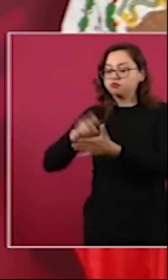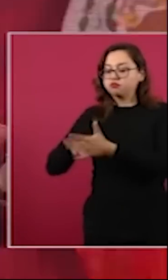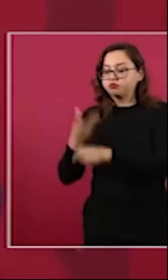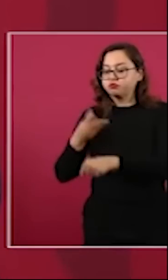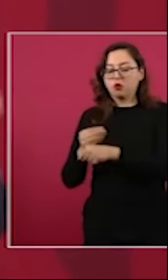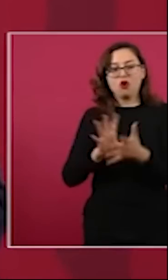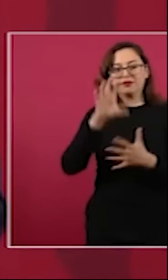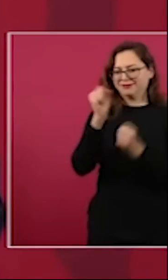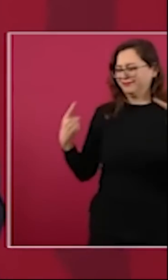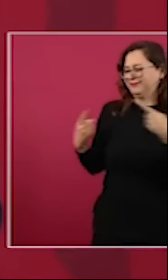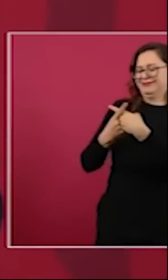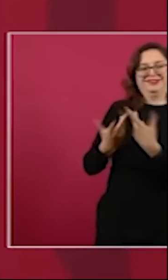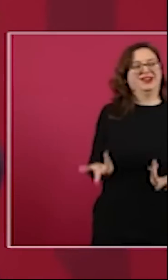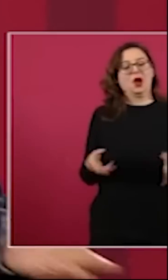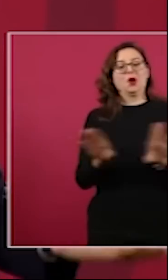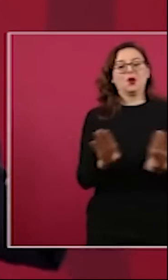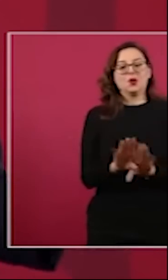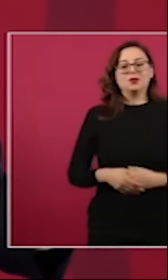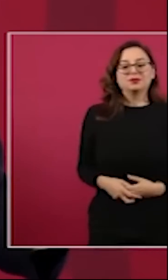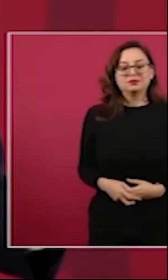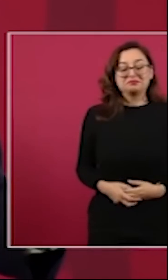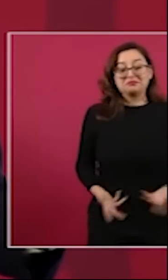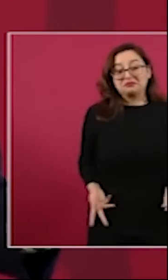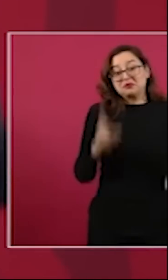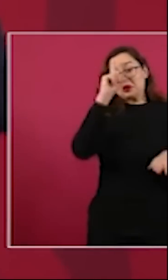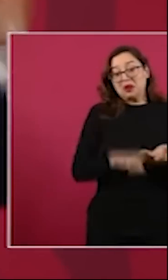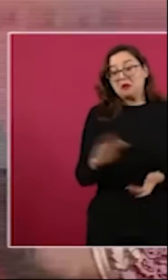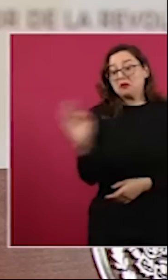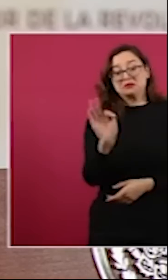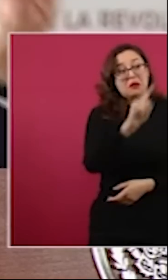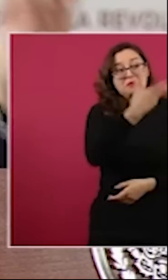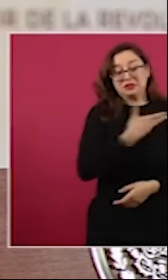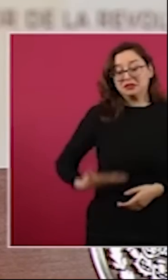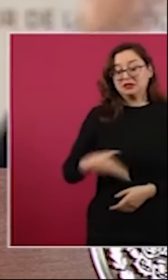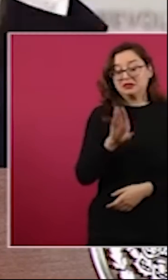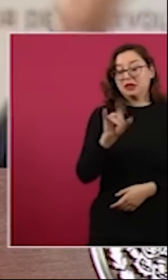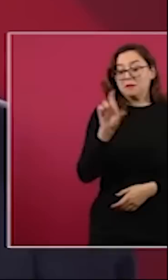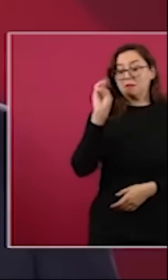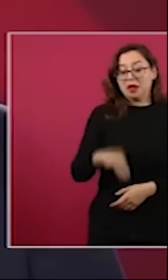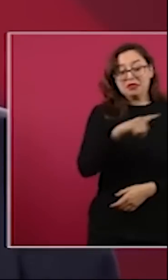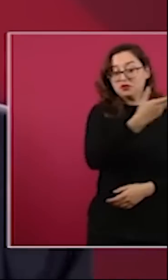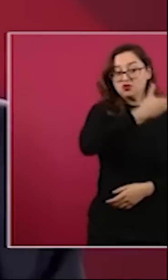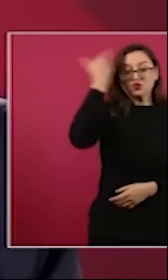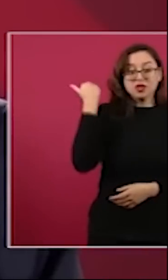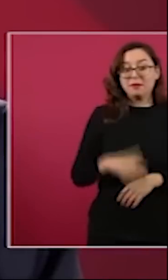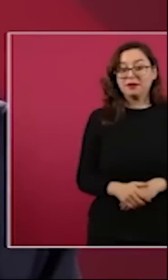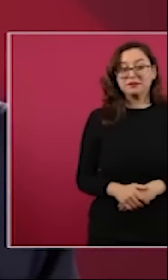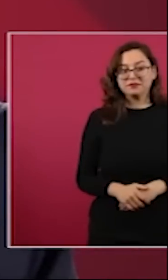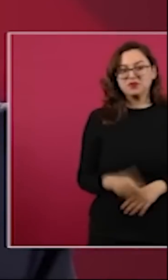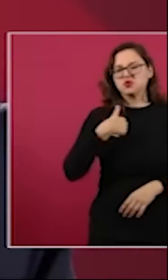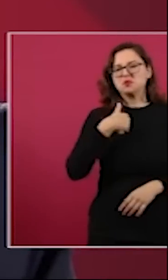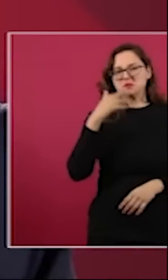estoy seguro que ni lo sabe el presidente Biden. Si estoy con ganas de enviar una carta